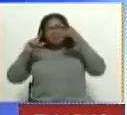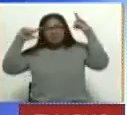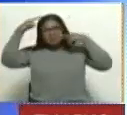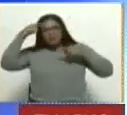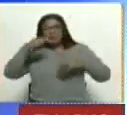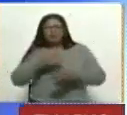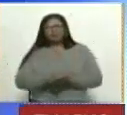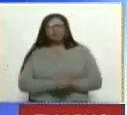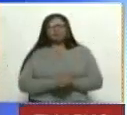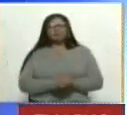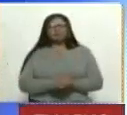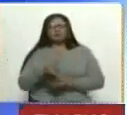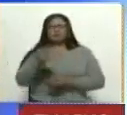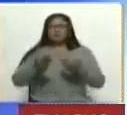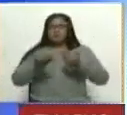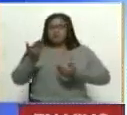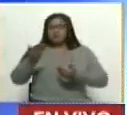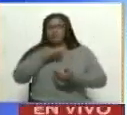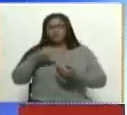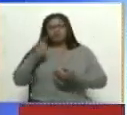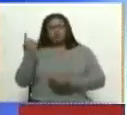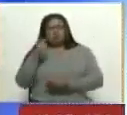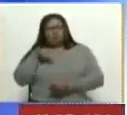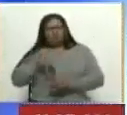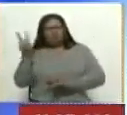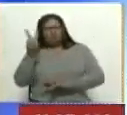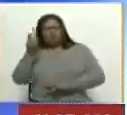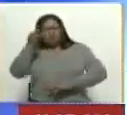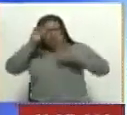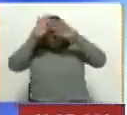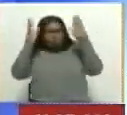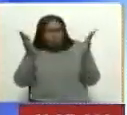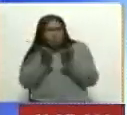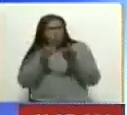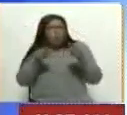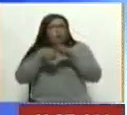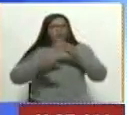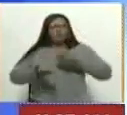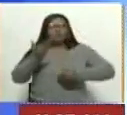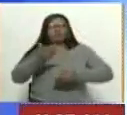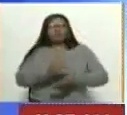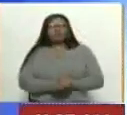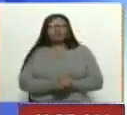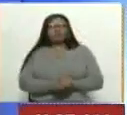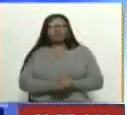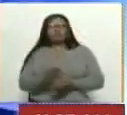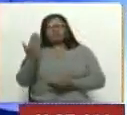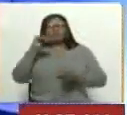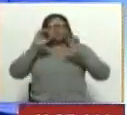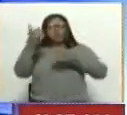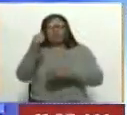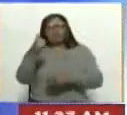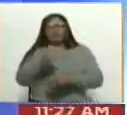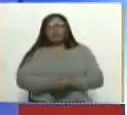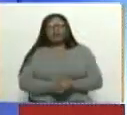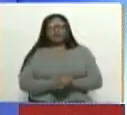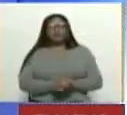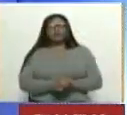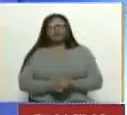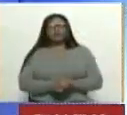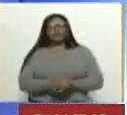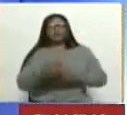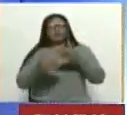que es tan importante no solamente para Venezuela sino también para el mundo bueno pasado diez años desde esta fecha aquel cinco